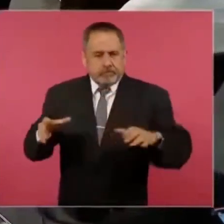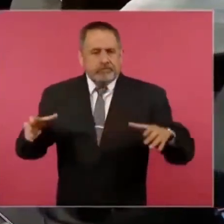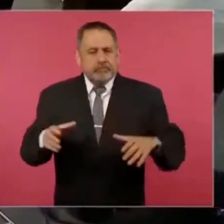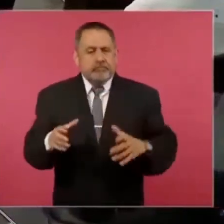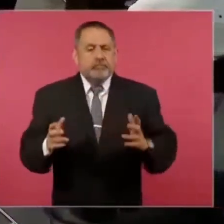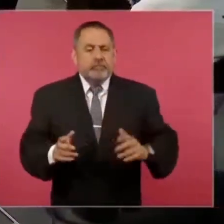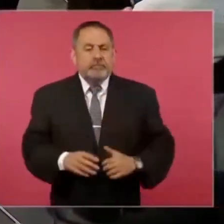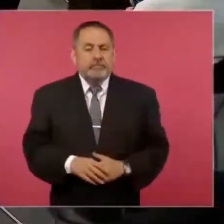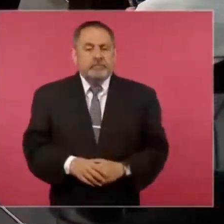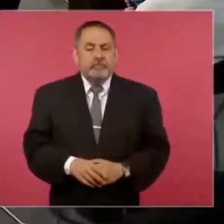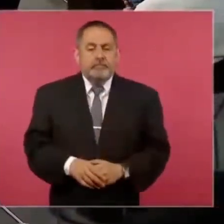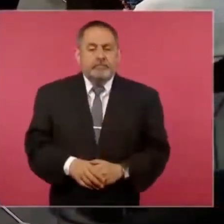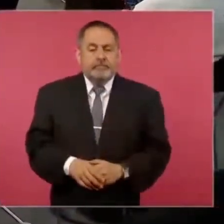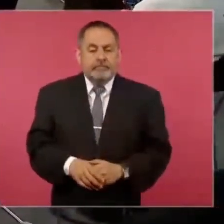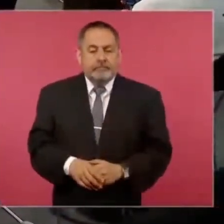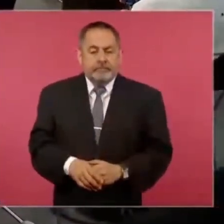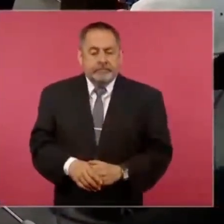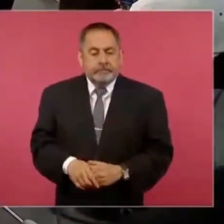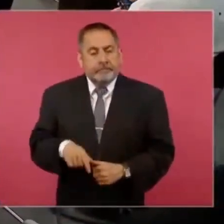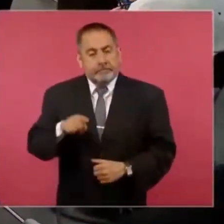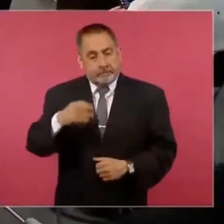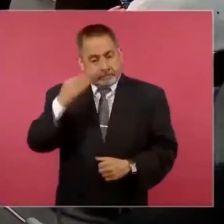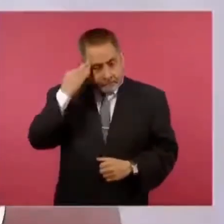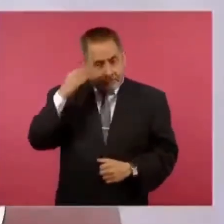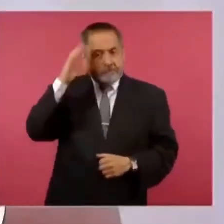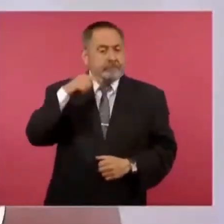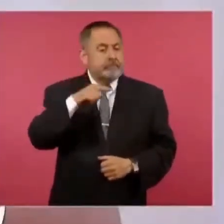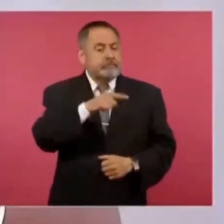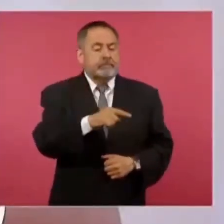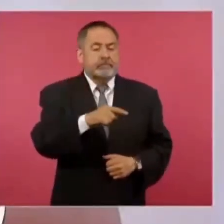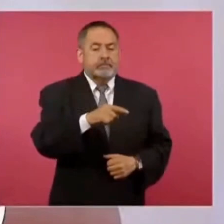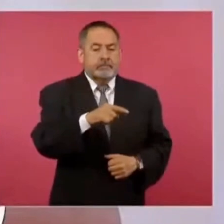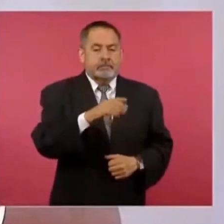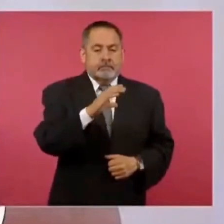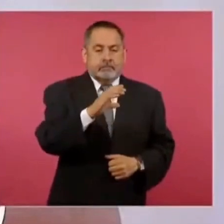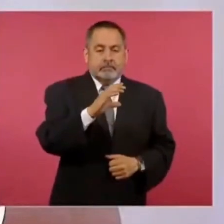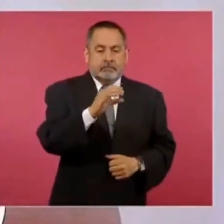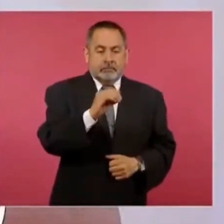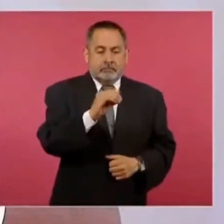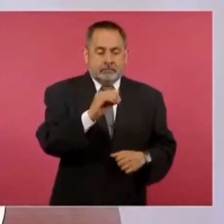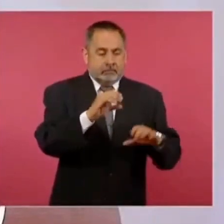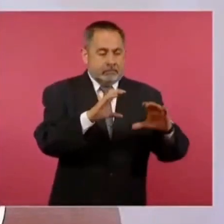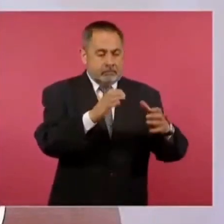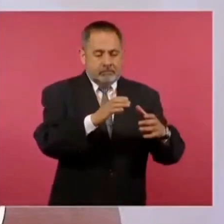los, en ese entonces, del Consejo Coordinador Empresarial